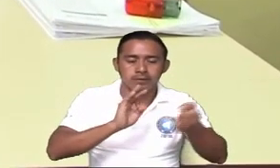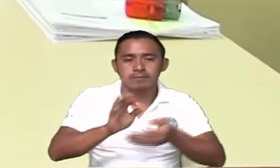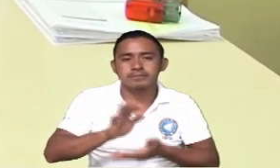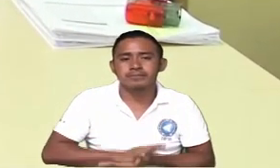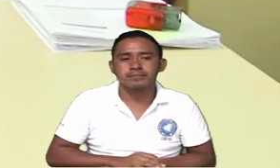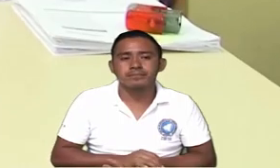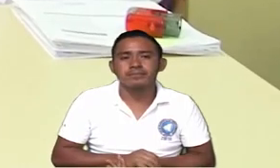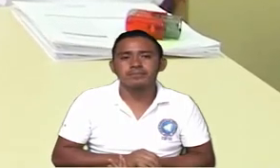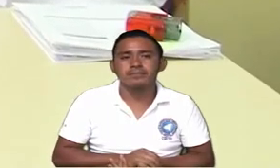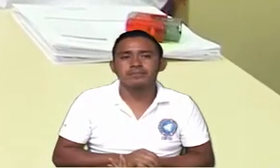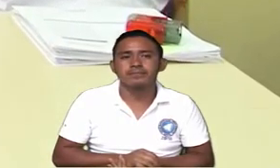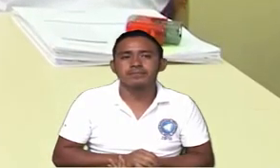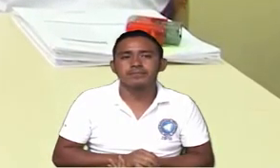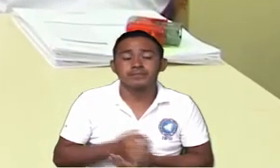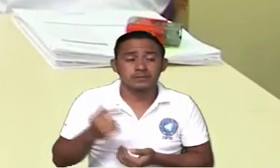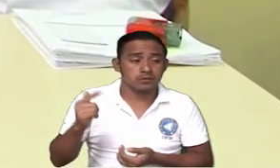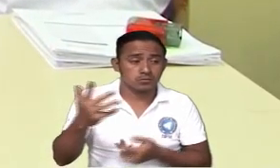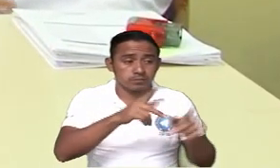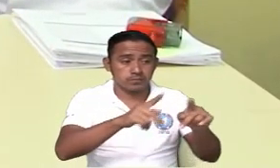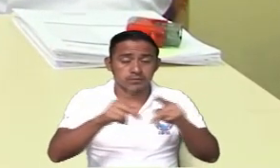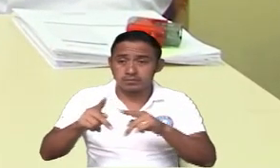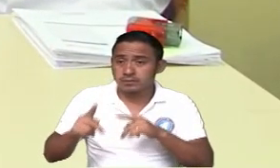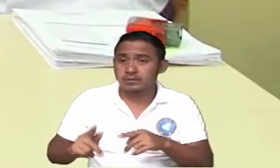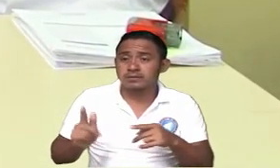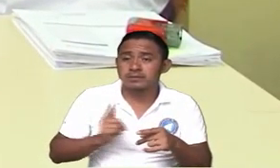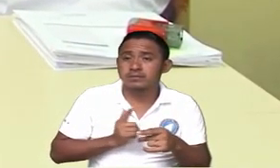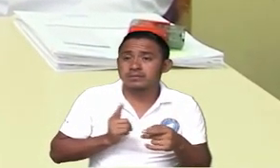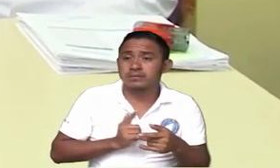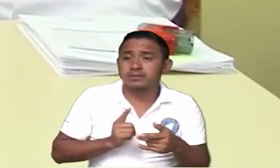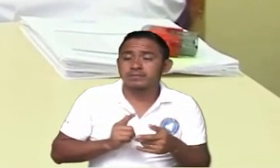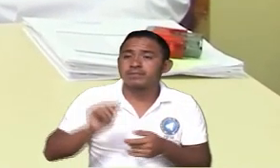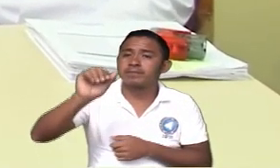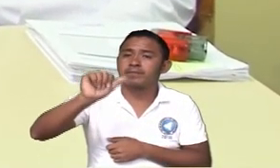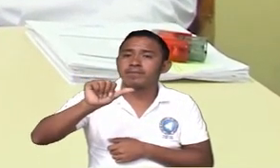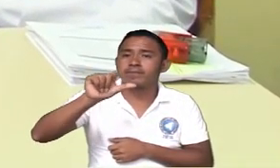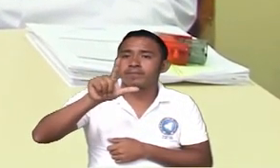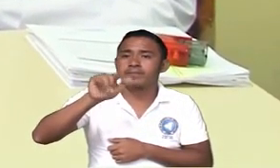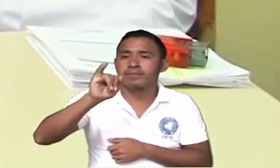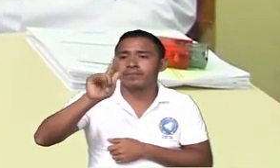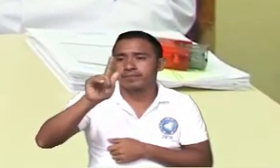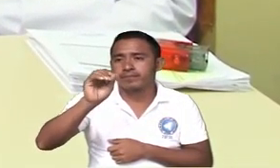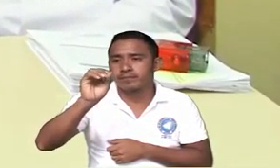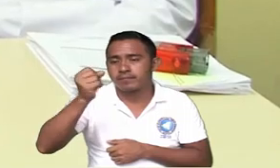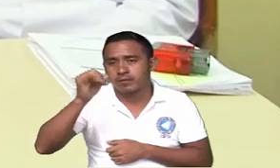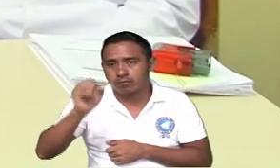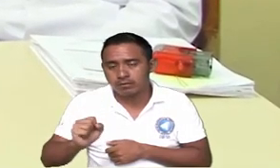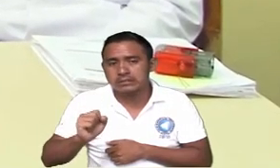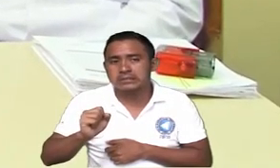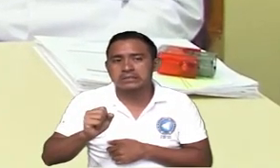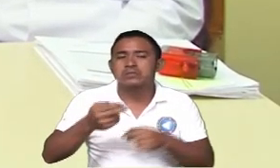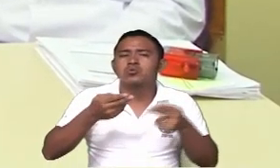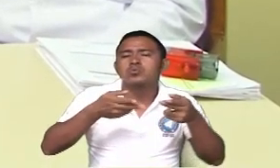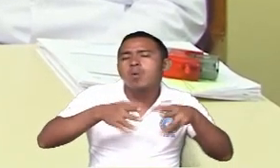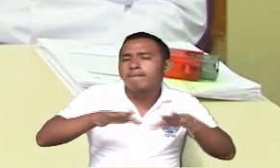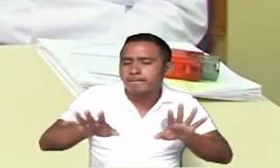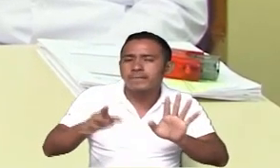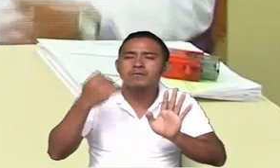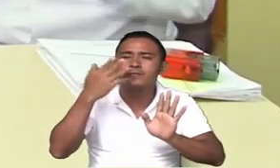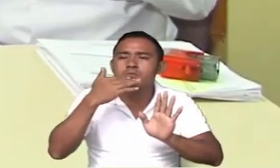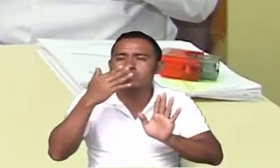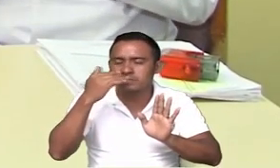nosotros, o sea, todos los seres humanos tenemos una halitosis fisiológica, es decir, que es normal. ¿Cuándo